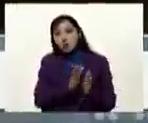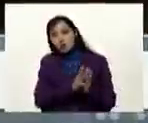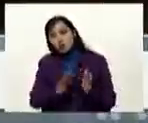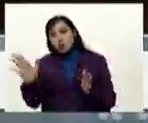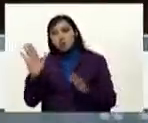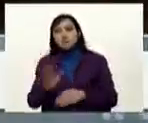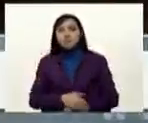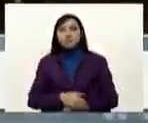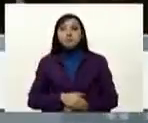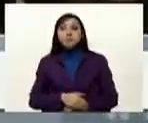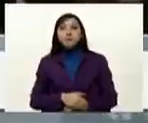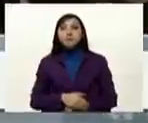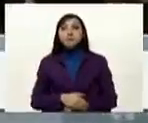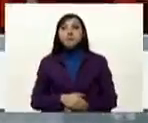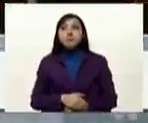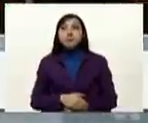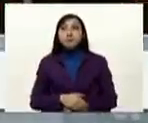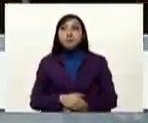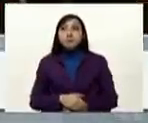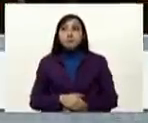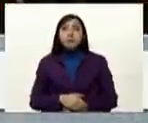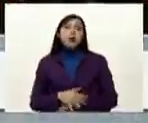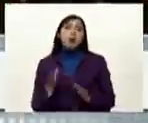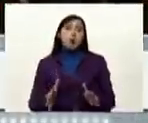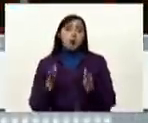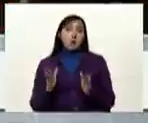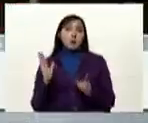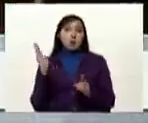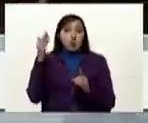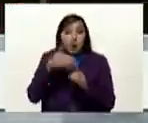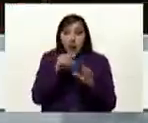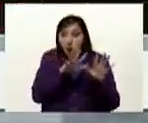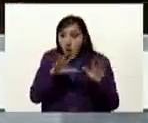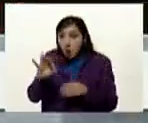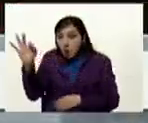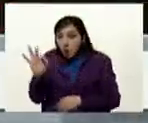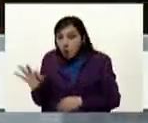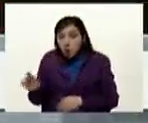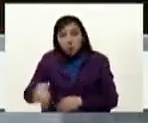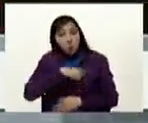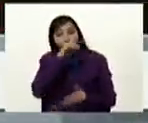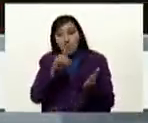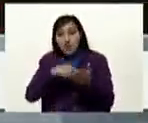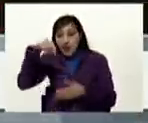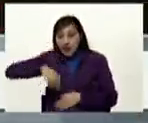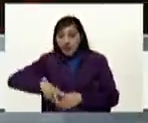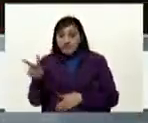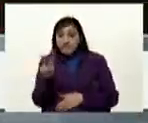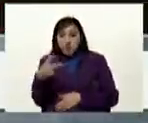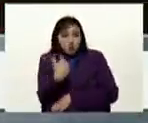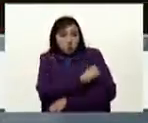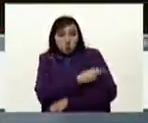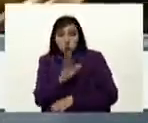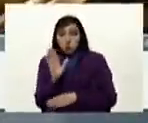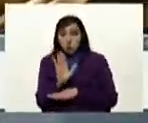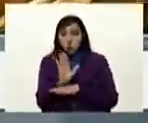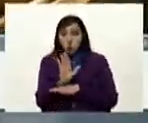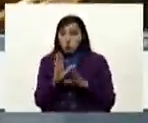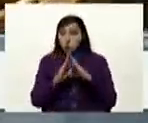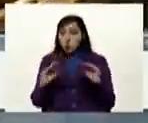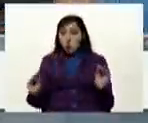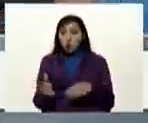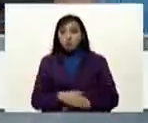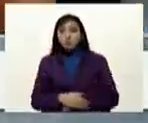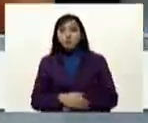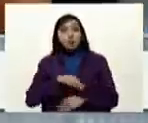adelante. Ahí sí lograríamos la meta del 90% de la población para cuidar perfectamente.